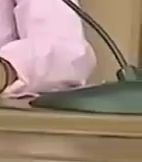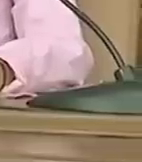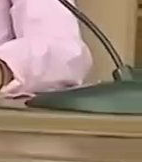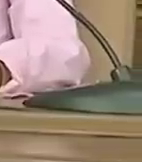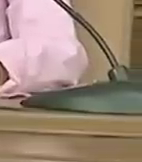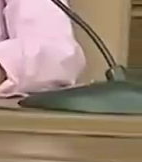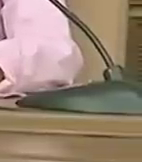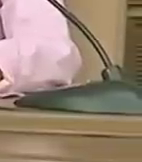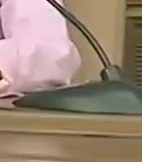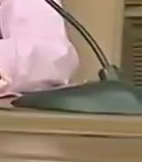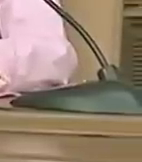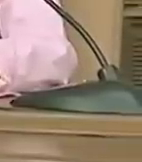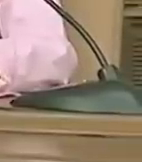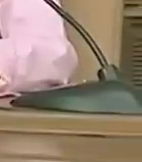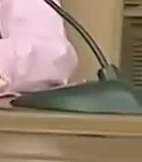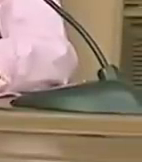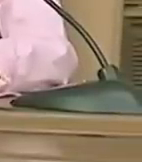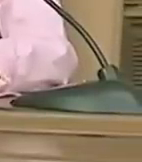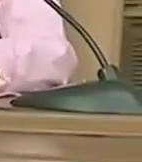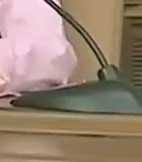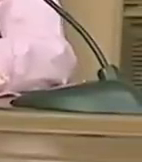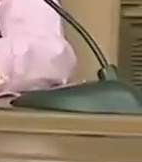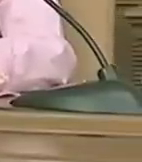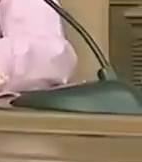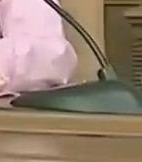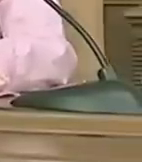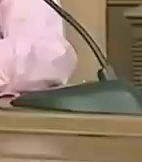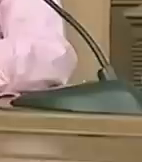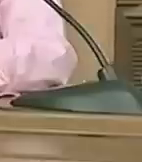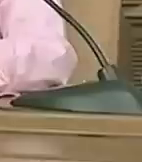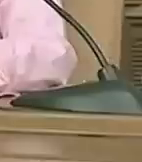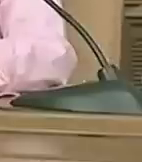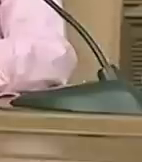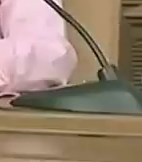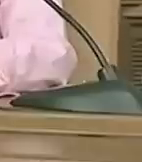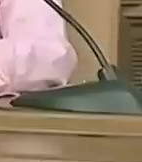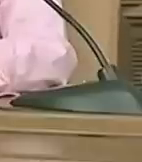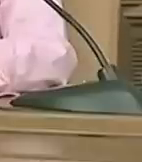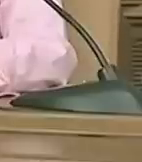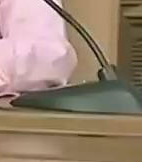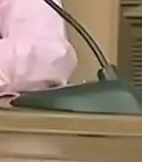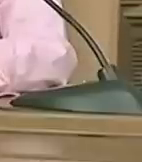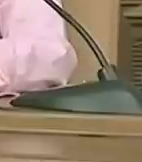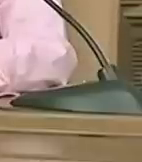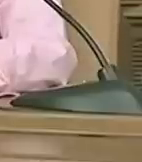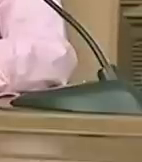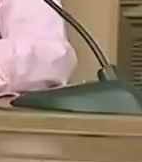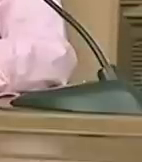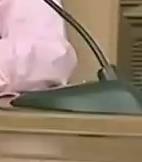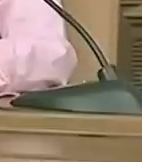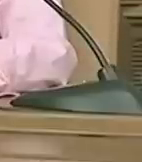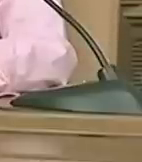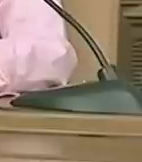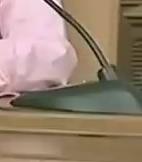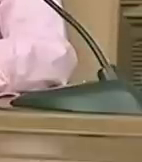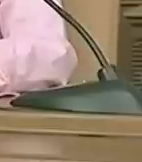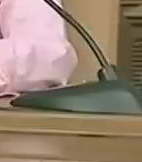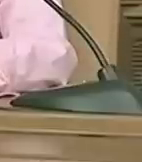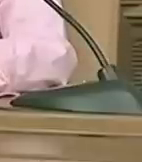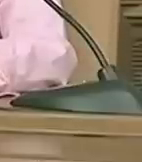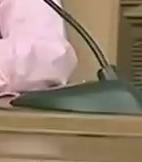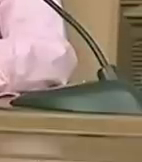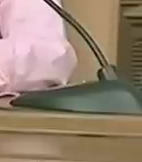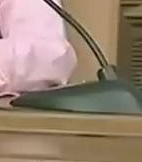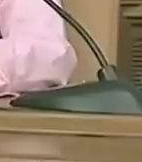día miércoles 26 de julio de 2023. Una vez leída y sometida a votación, resultó aprobada. A continuación,